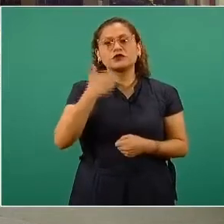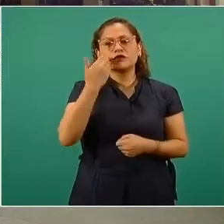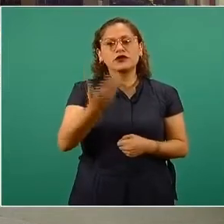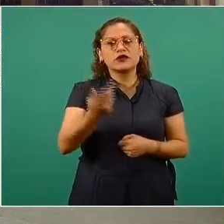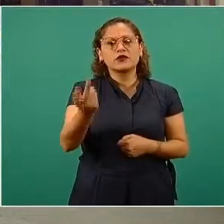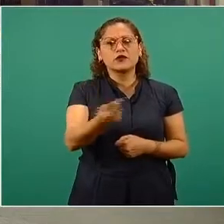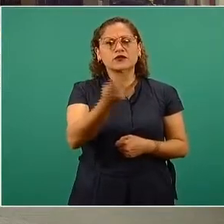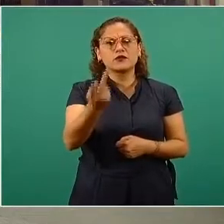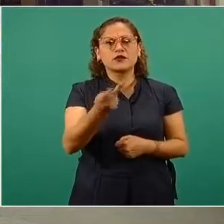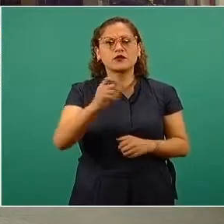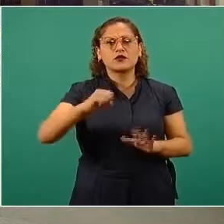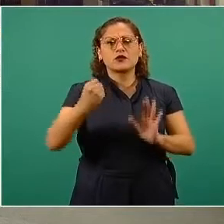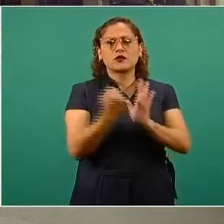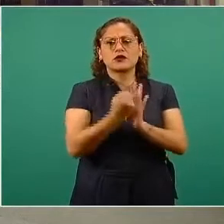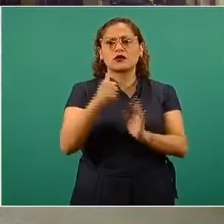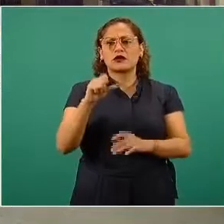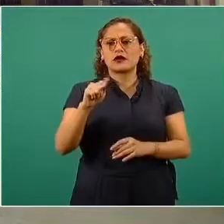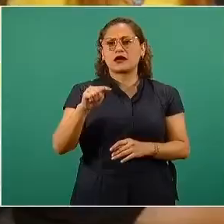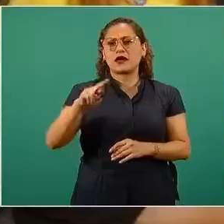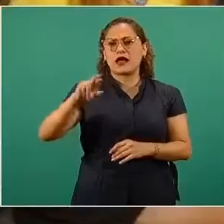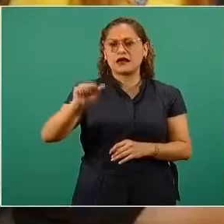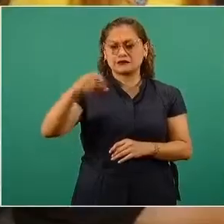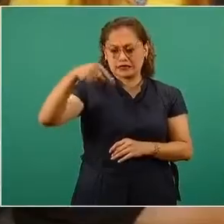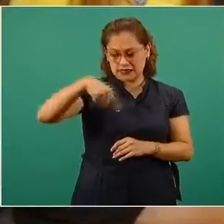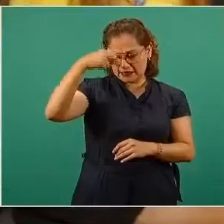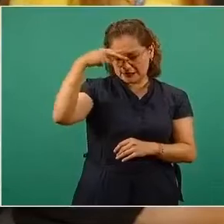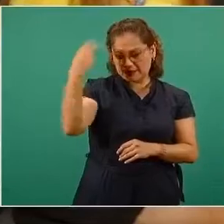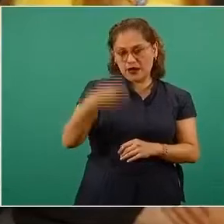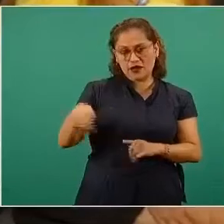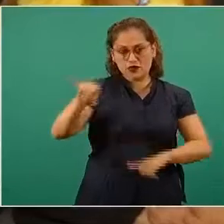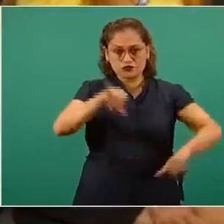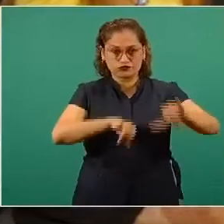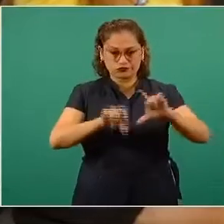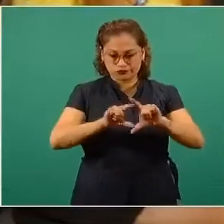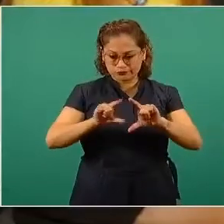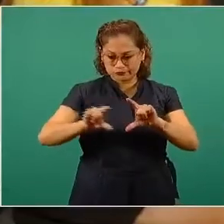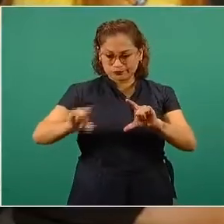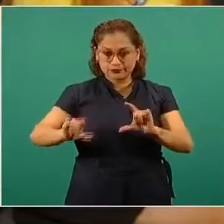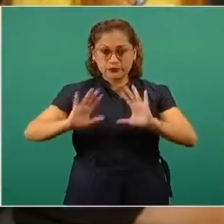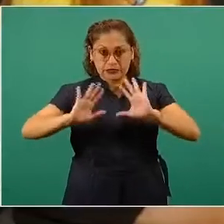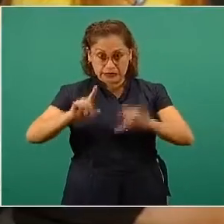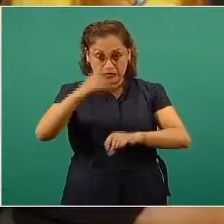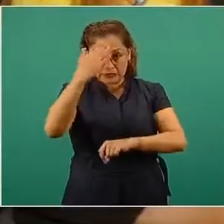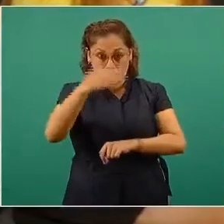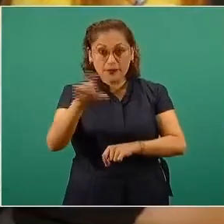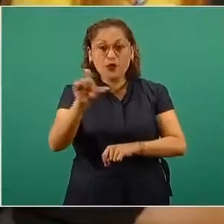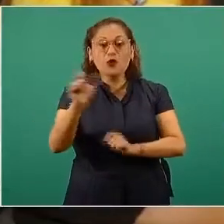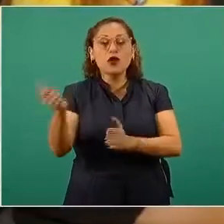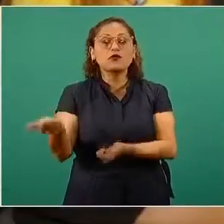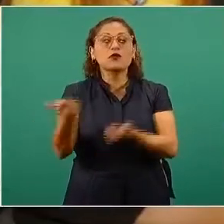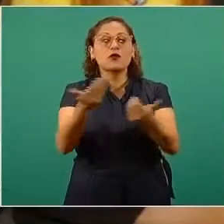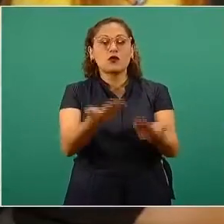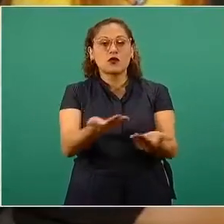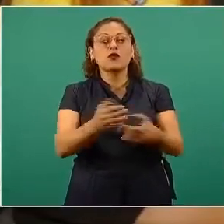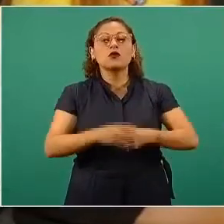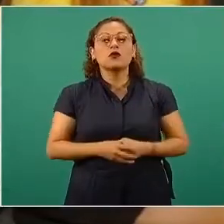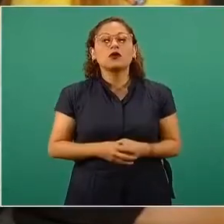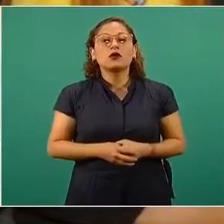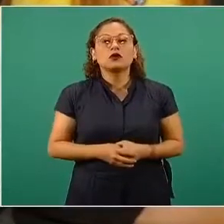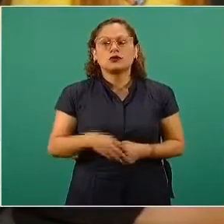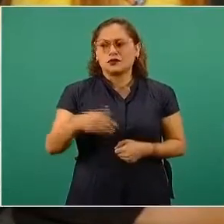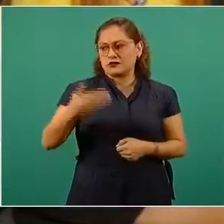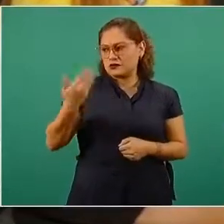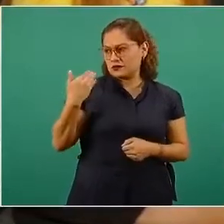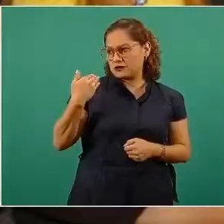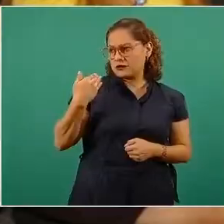vacunas de AstraZeneca que se están envasando en México. ¿Ya tienen una fecha estimada para las primeras entregas? La última vez había mencionado que a finales